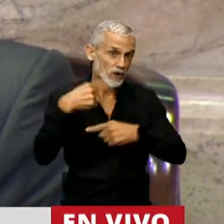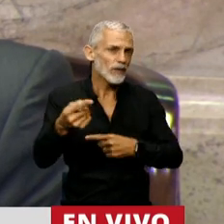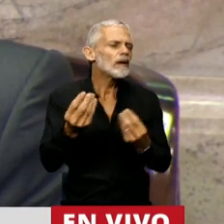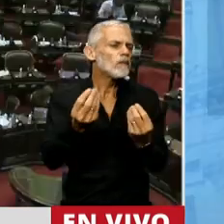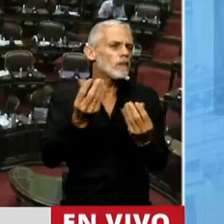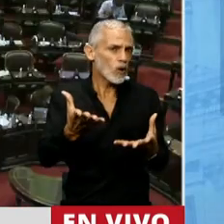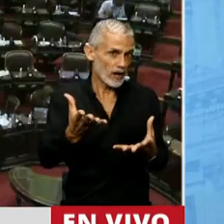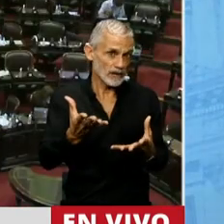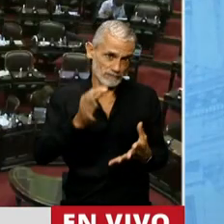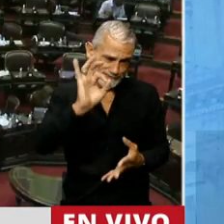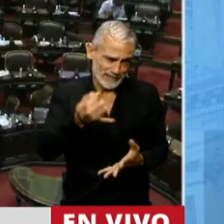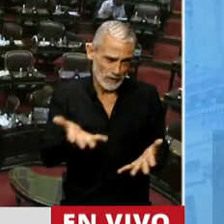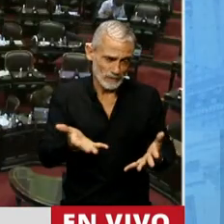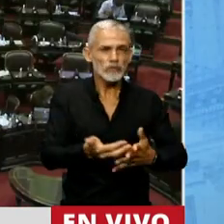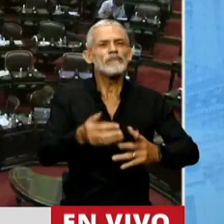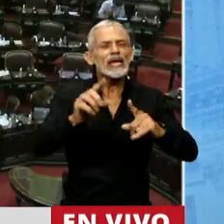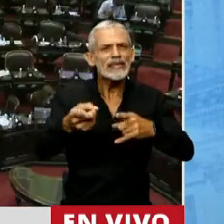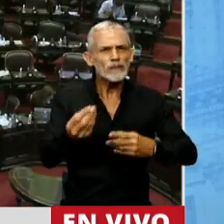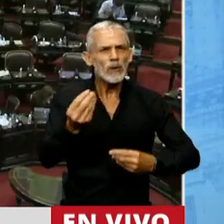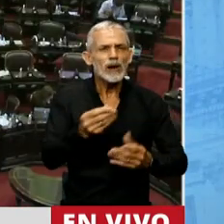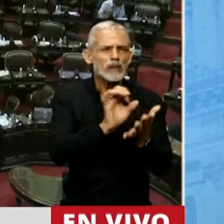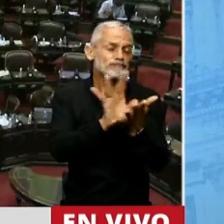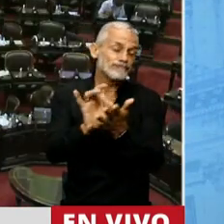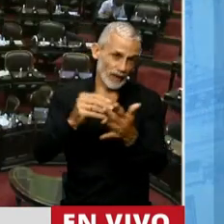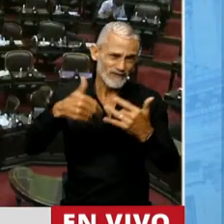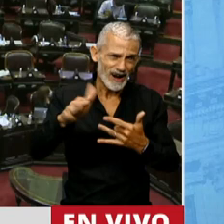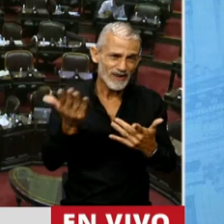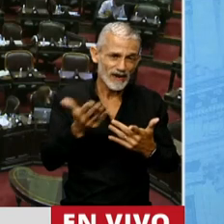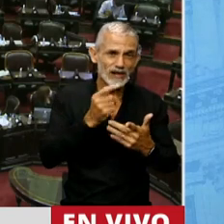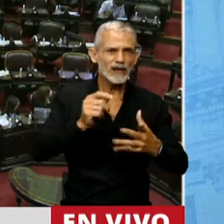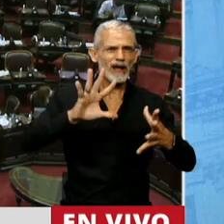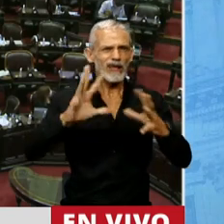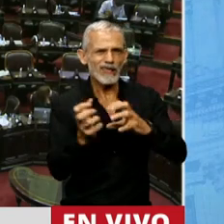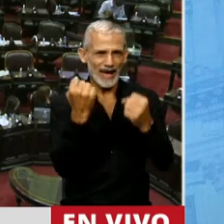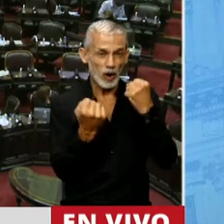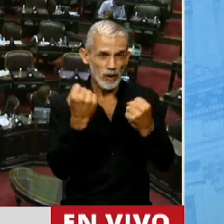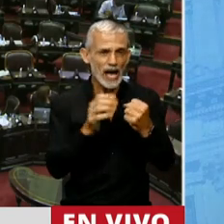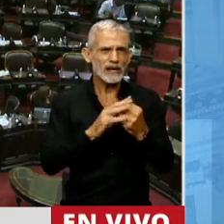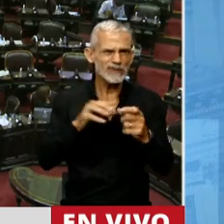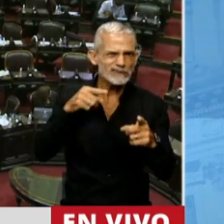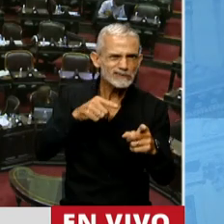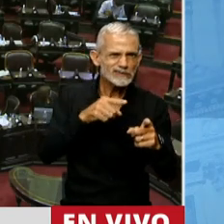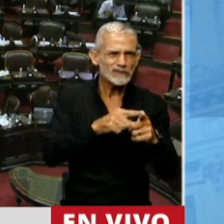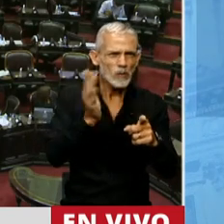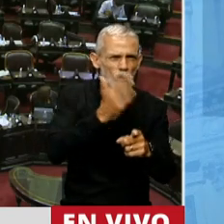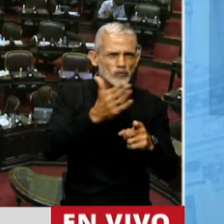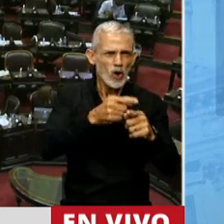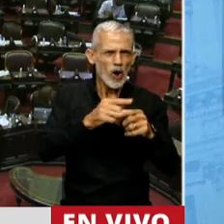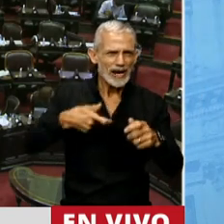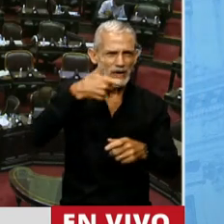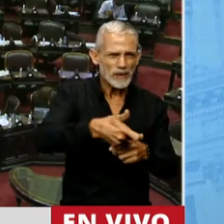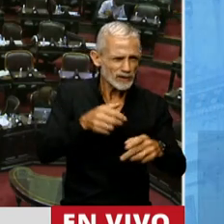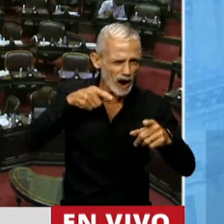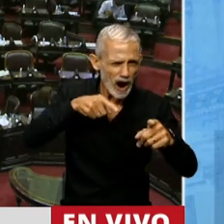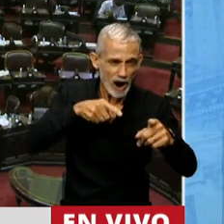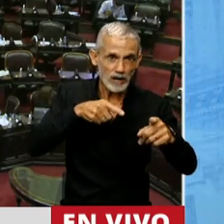eso. Y ni hablar de los despidos que se vienen si siguen destruyendo la economía y persiguiendo al que produce, al que invierte.